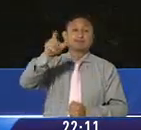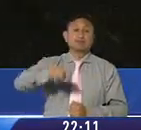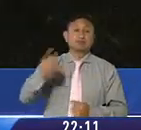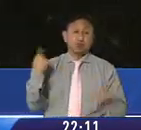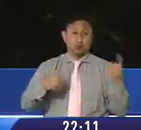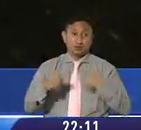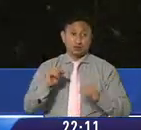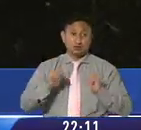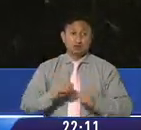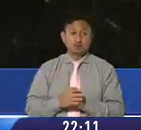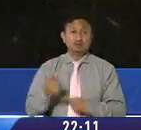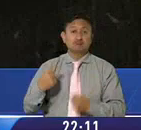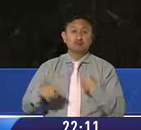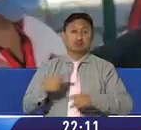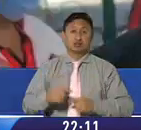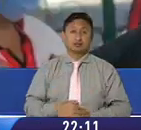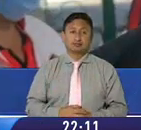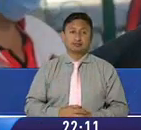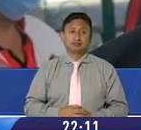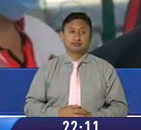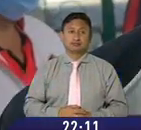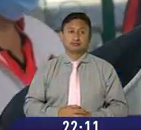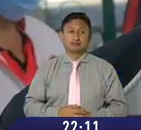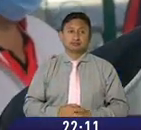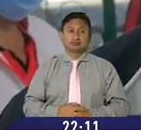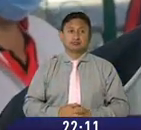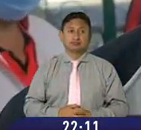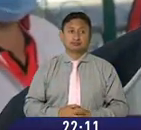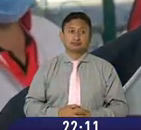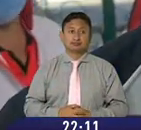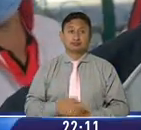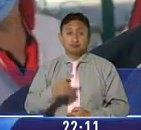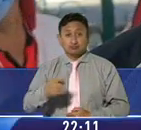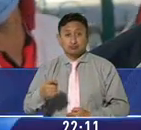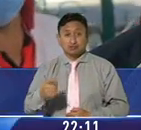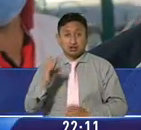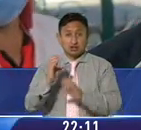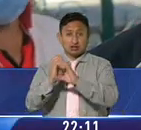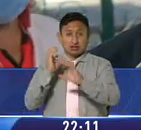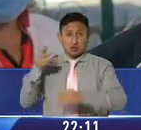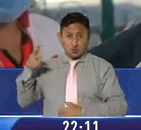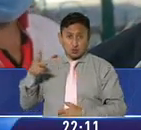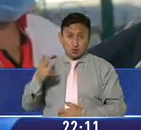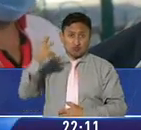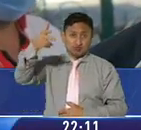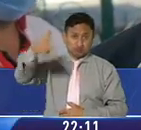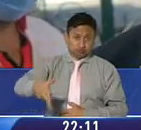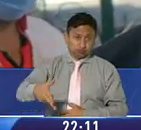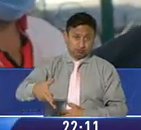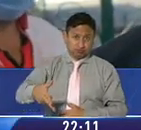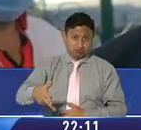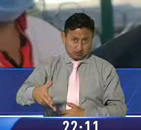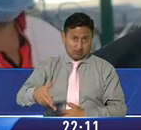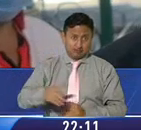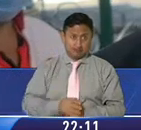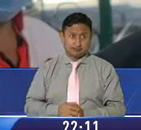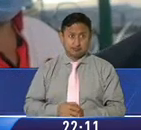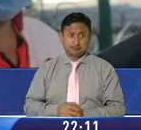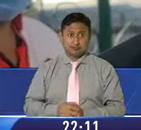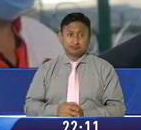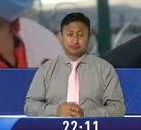eran comerciantes. Sigue bien este accidente de tránsito porque realmente